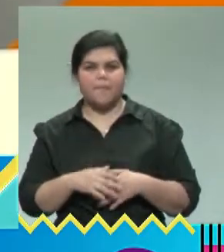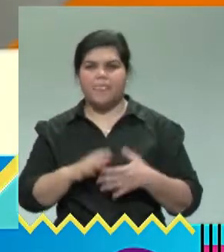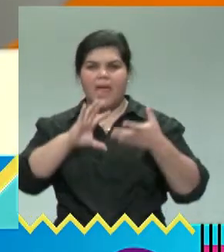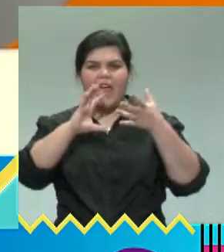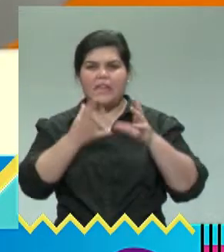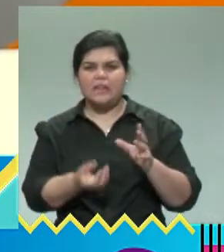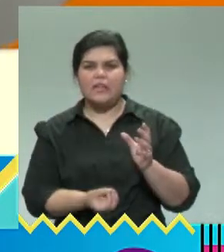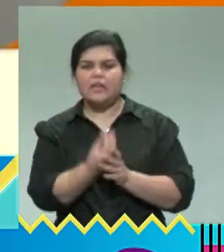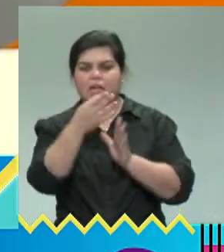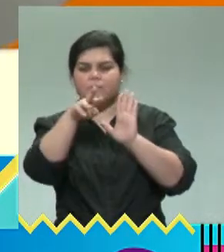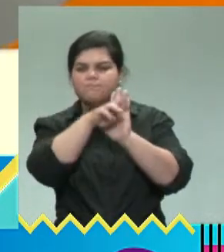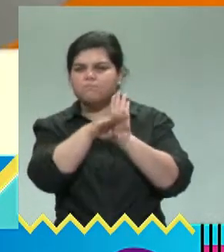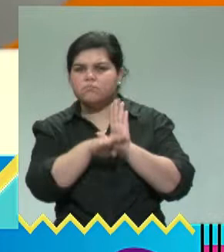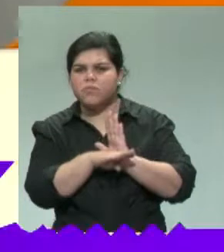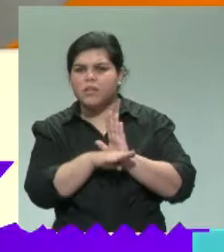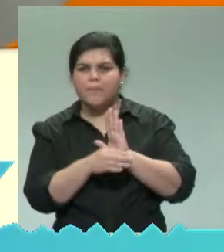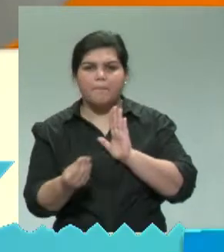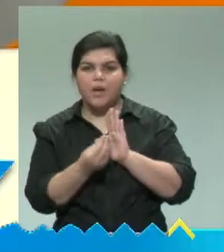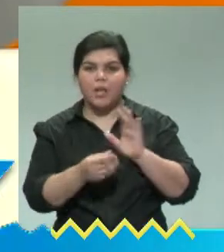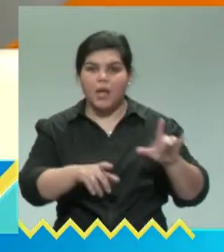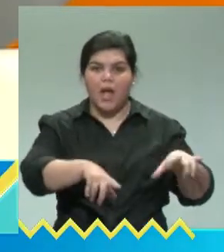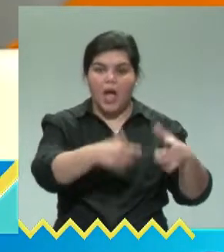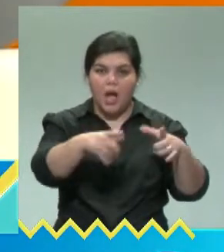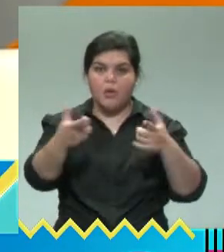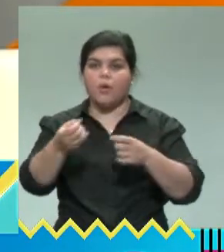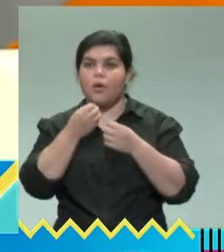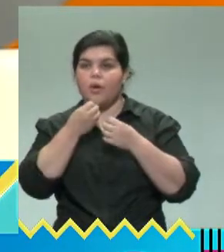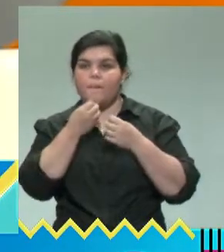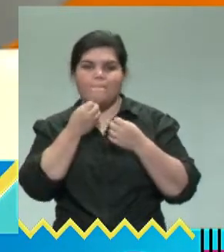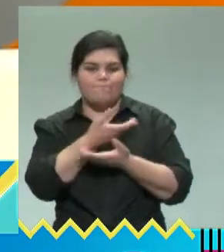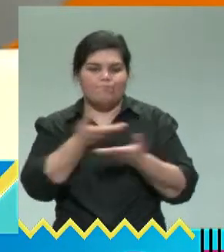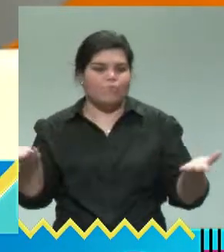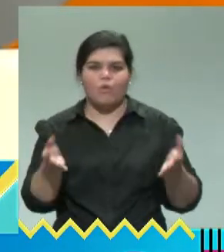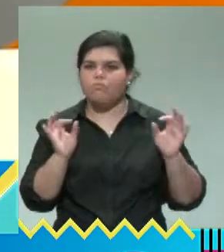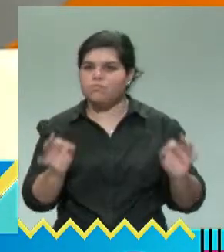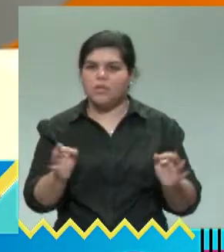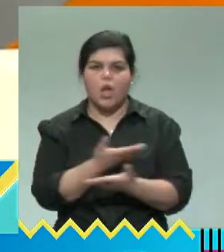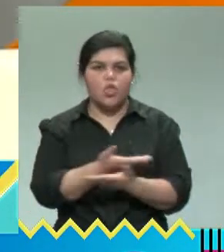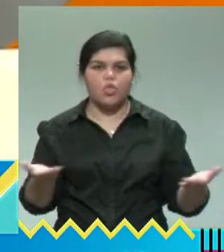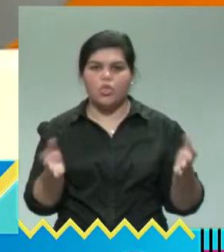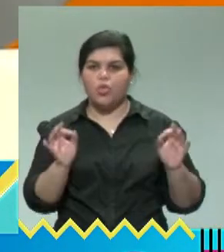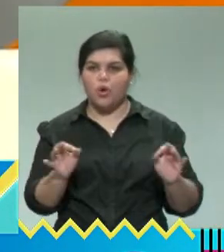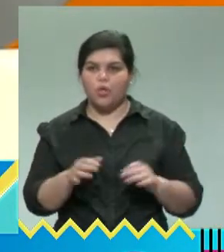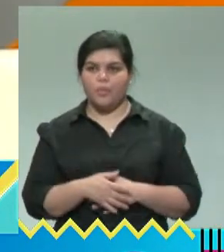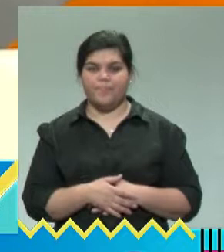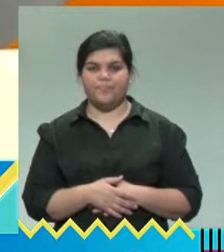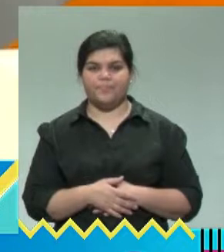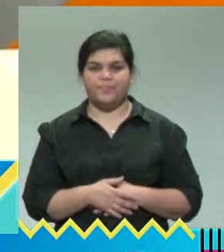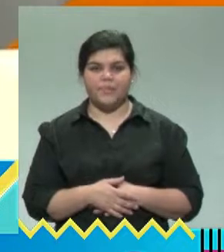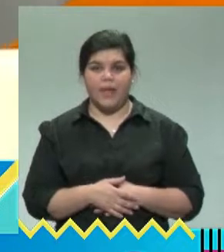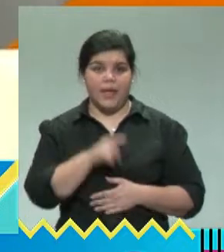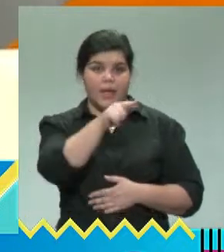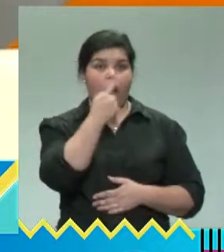la canopia continua, sino el estado en general de los forestales. El consejo que preside